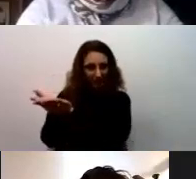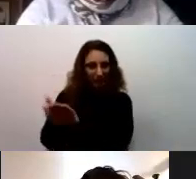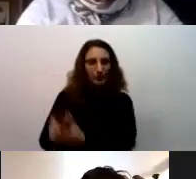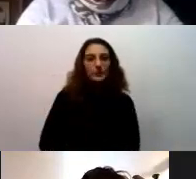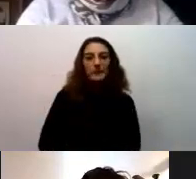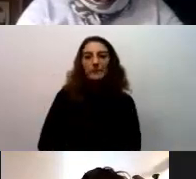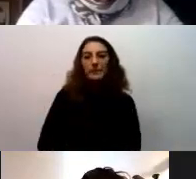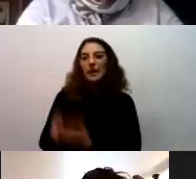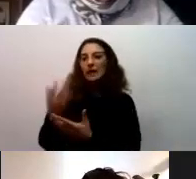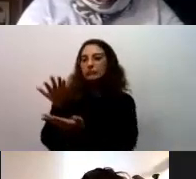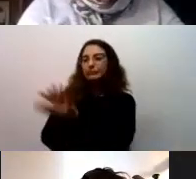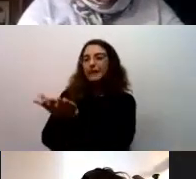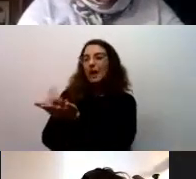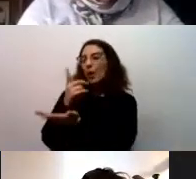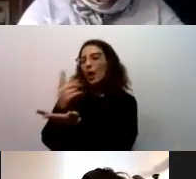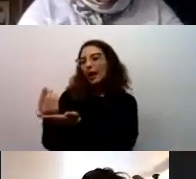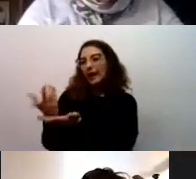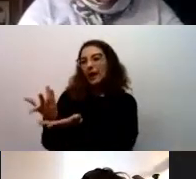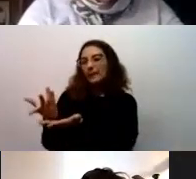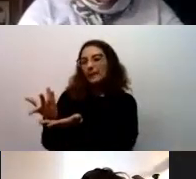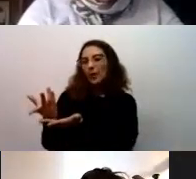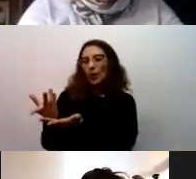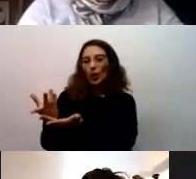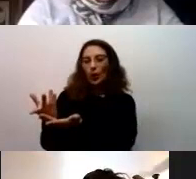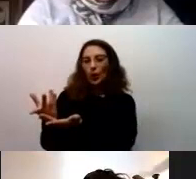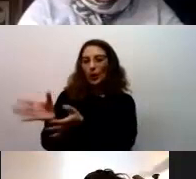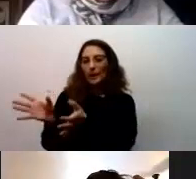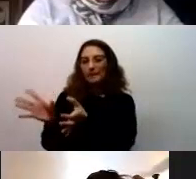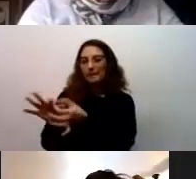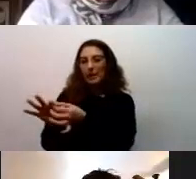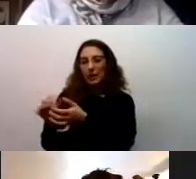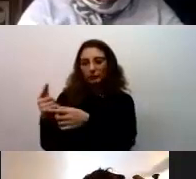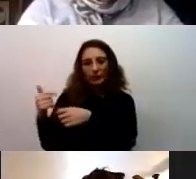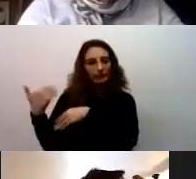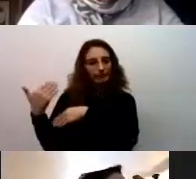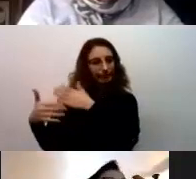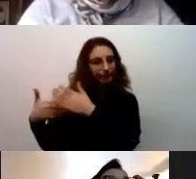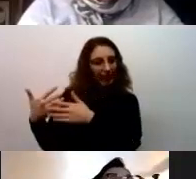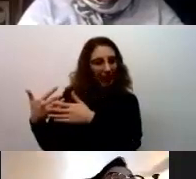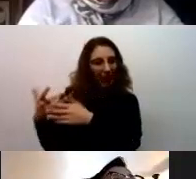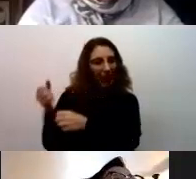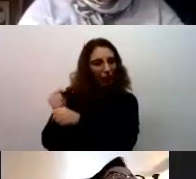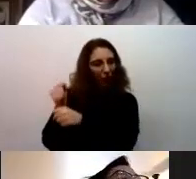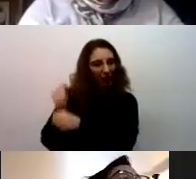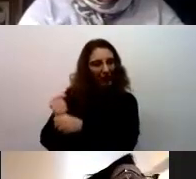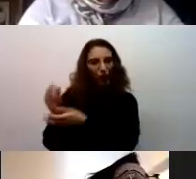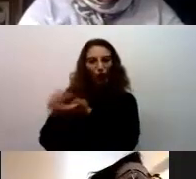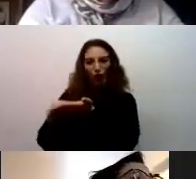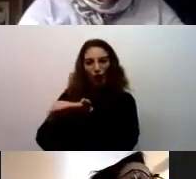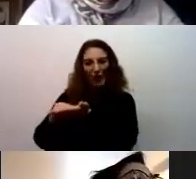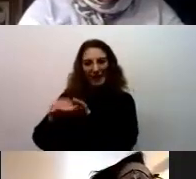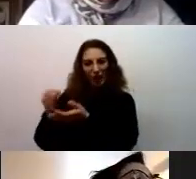un planteo que tiene que lo llevó adelante el Colegio Público de Abogados de San Isidro,